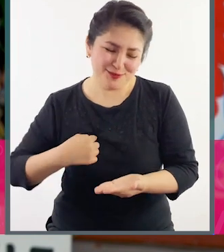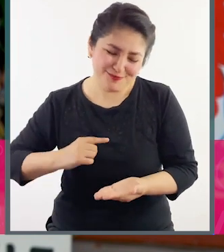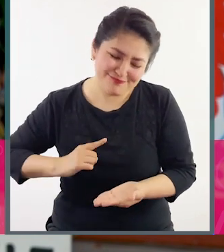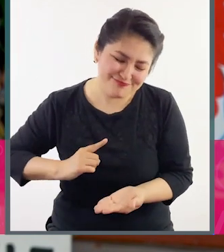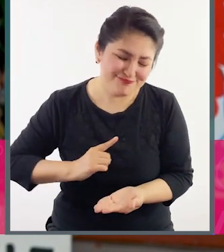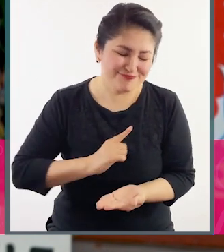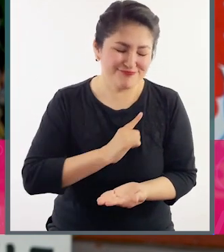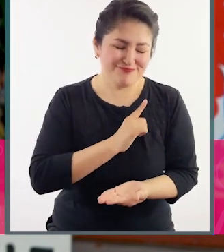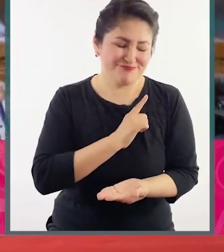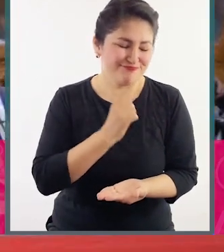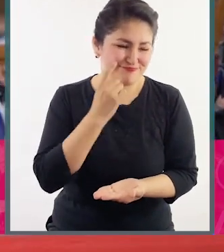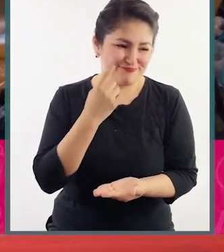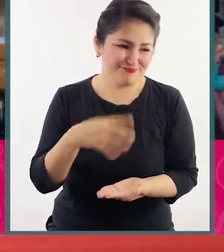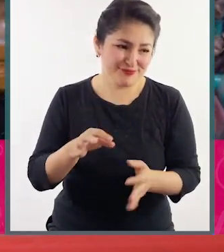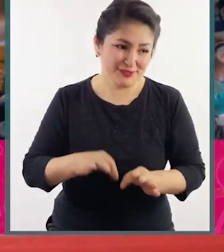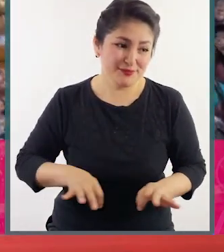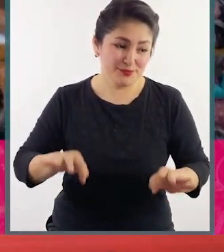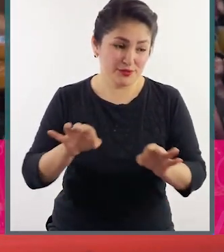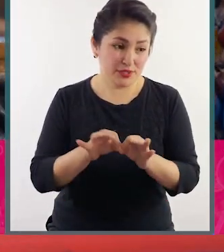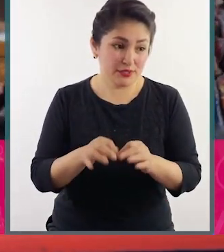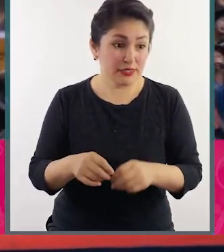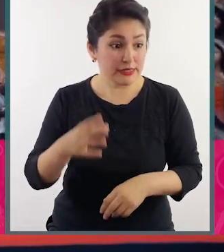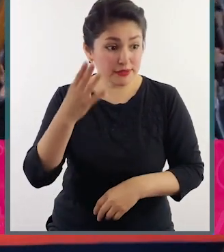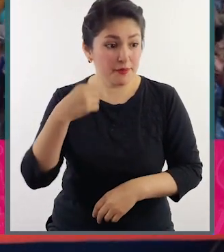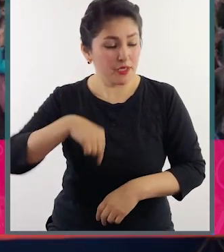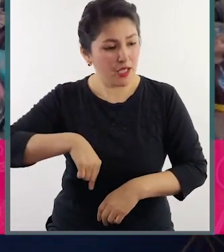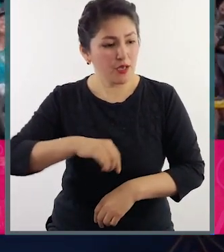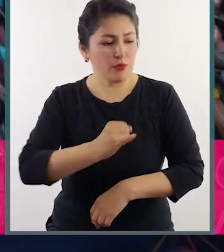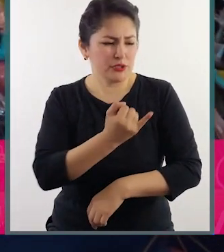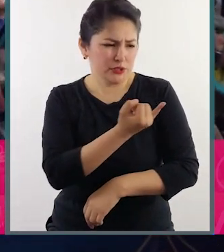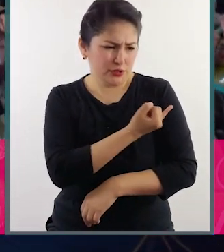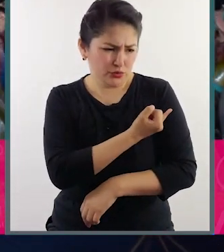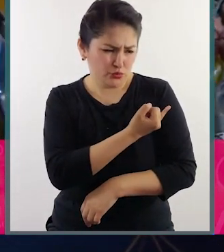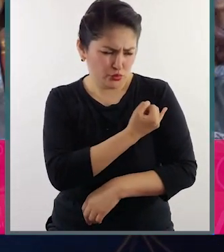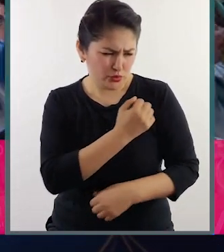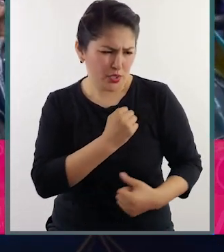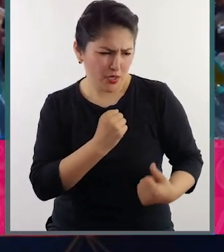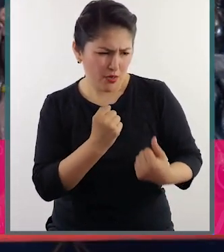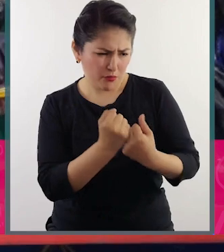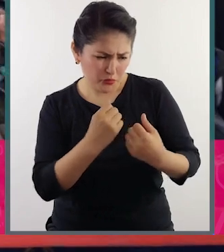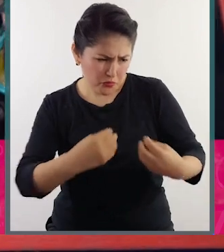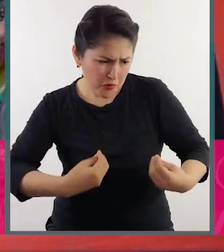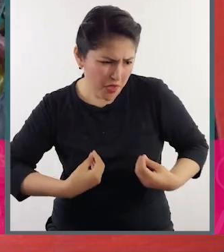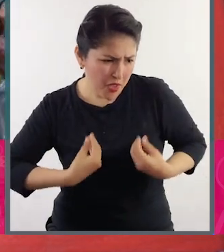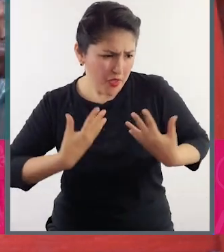Es muy importante, ¿no? Siempre las instituciones nos están motivando.